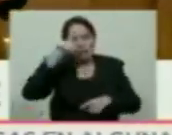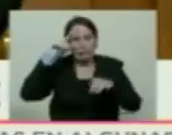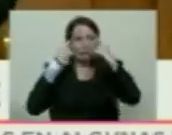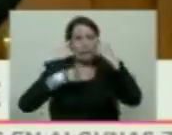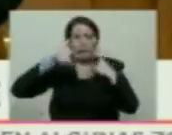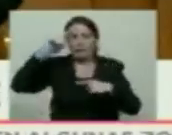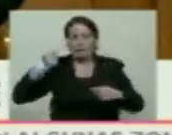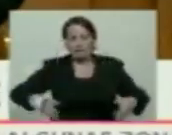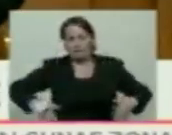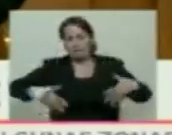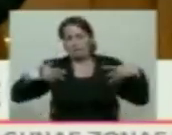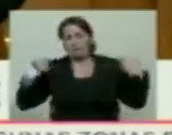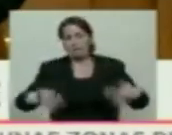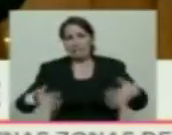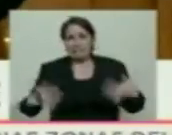arrastrado, lleno de polvo,